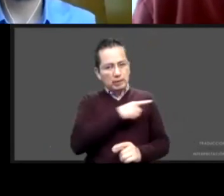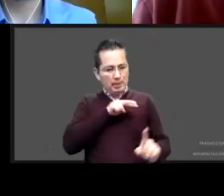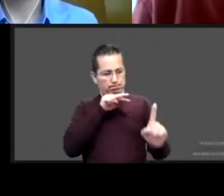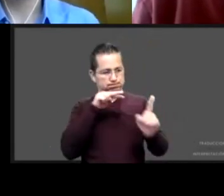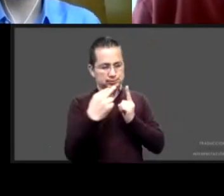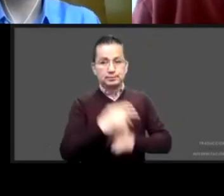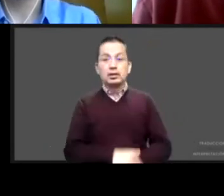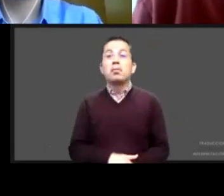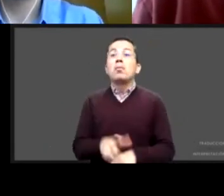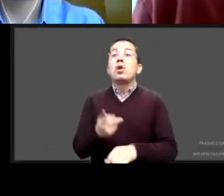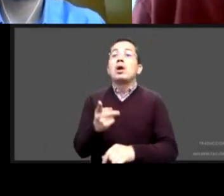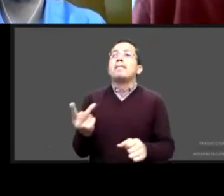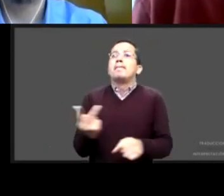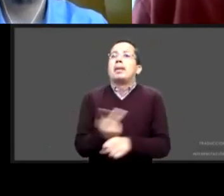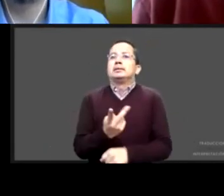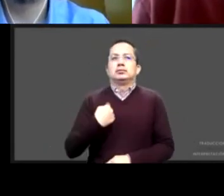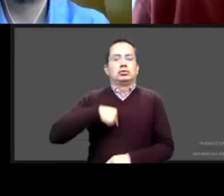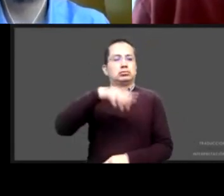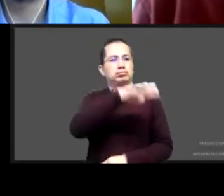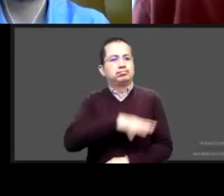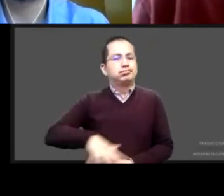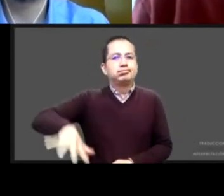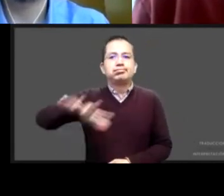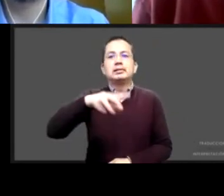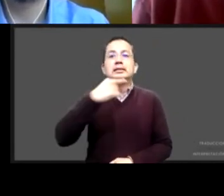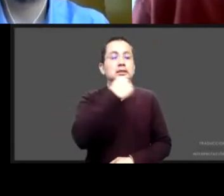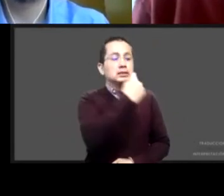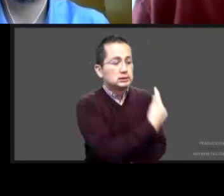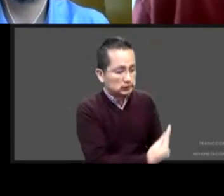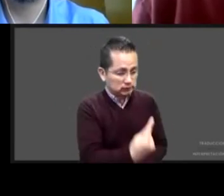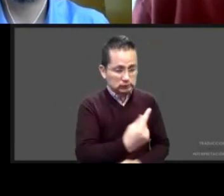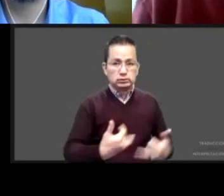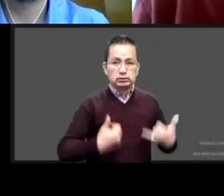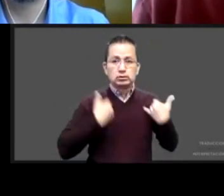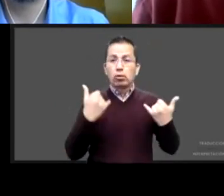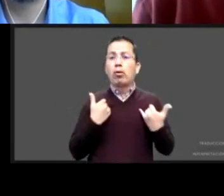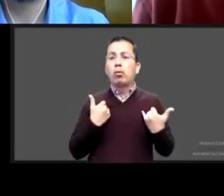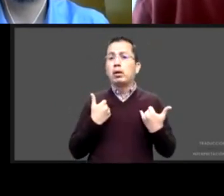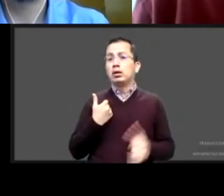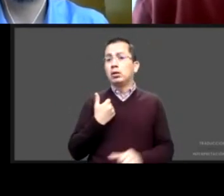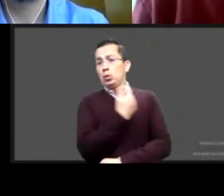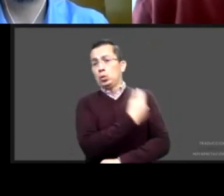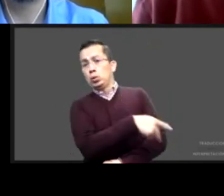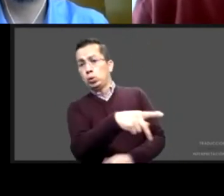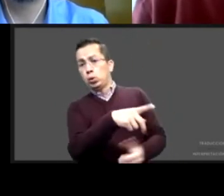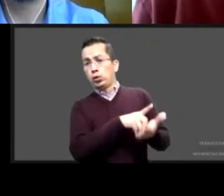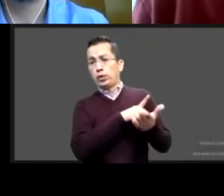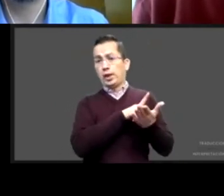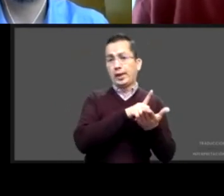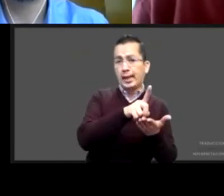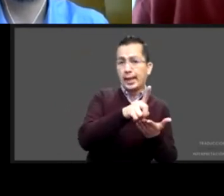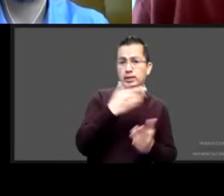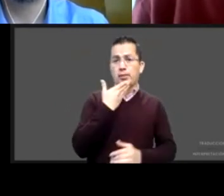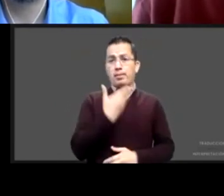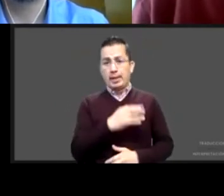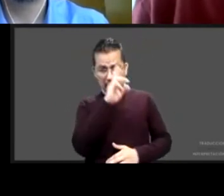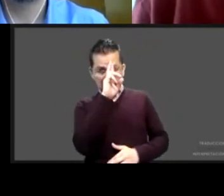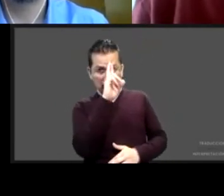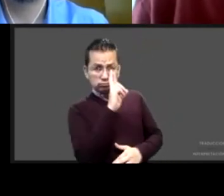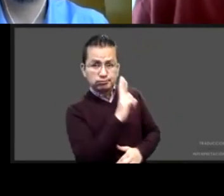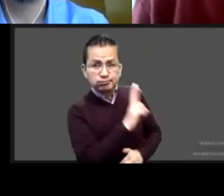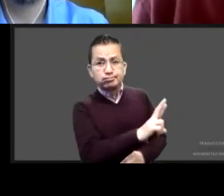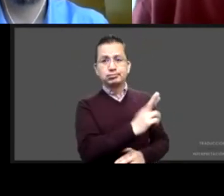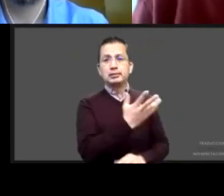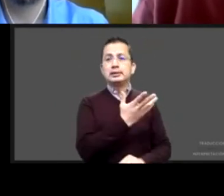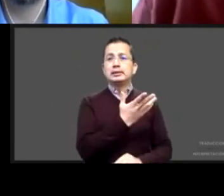adolescentes, más que ser sujetos de derechos y reconocidos